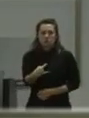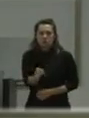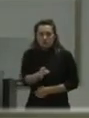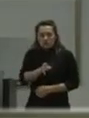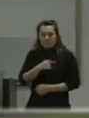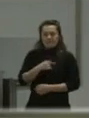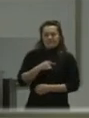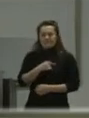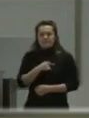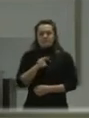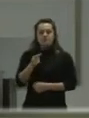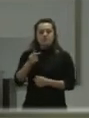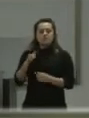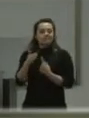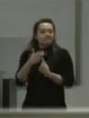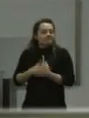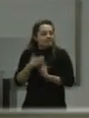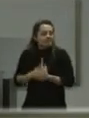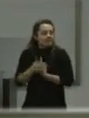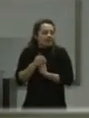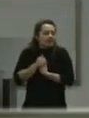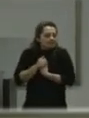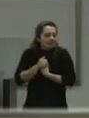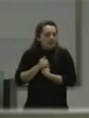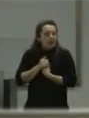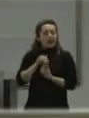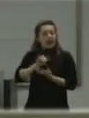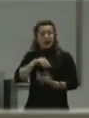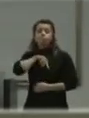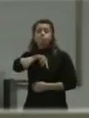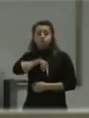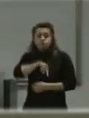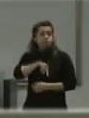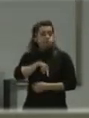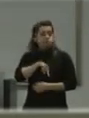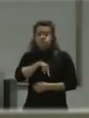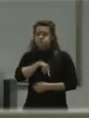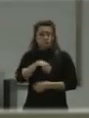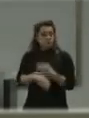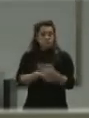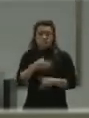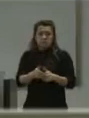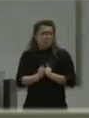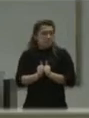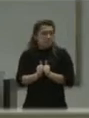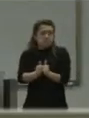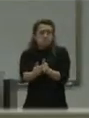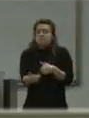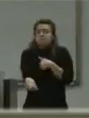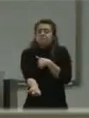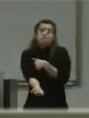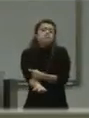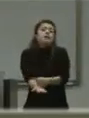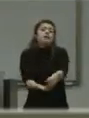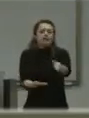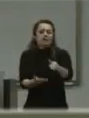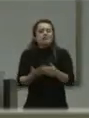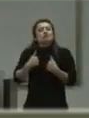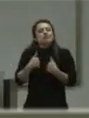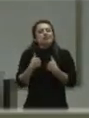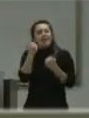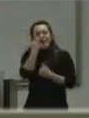de la afectividad siempre nos va a estar digamos acompañando durante toda la vida es como los adultos